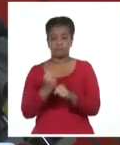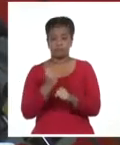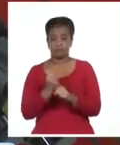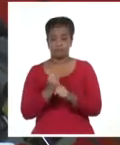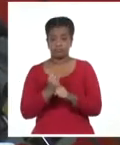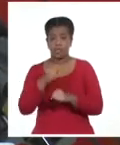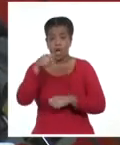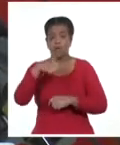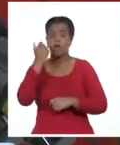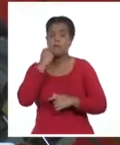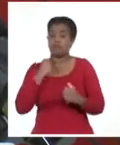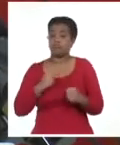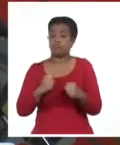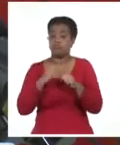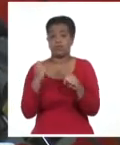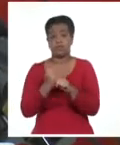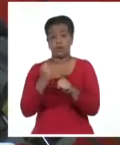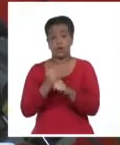pondera más una función